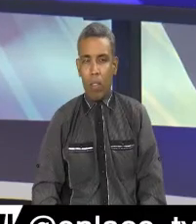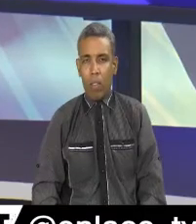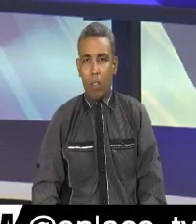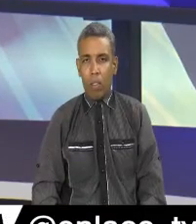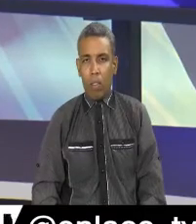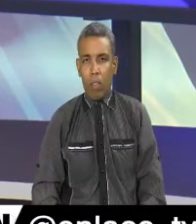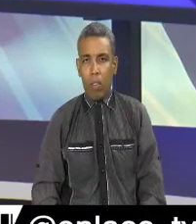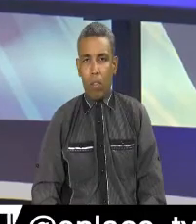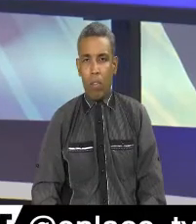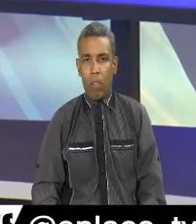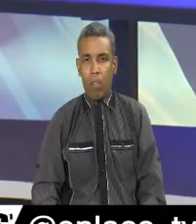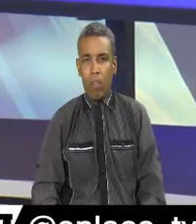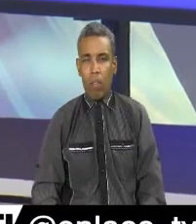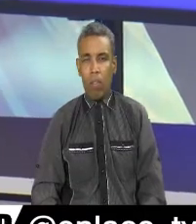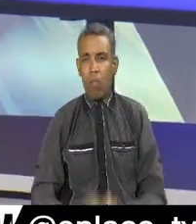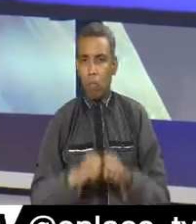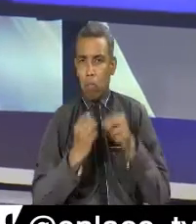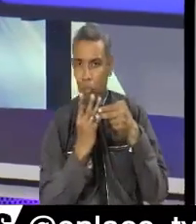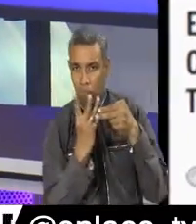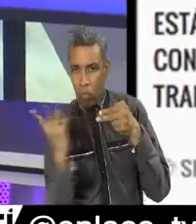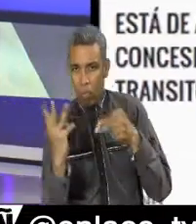a visitar nuestra página